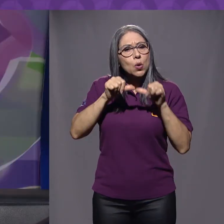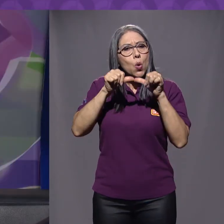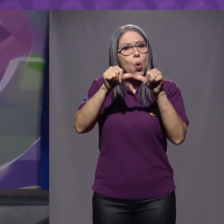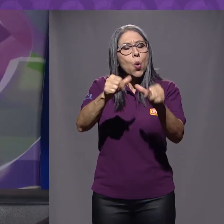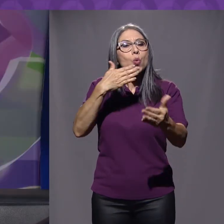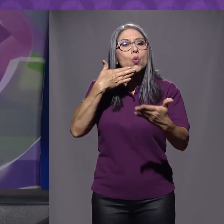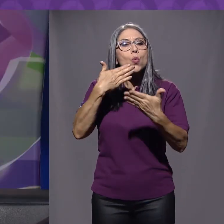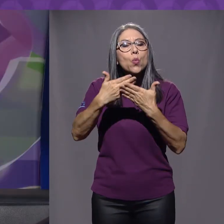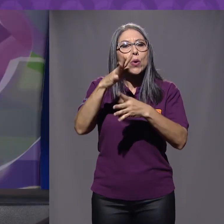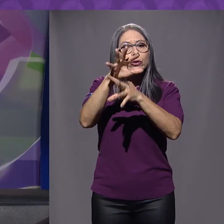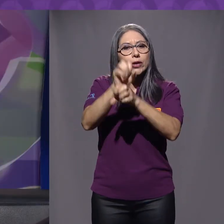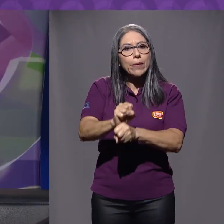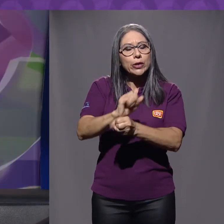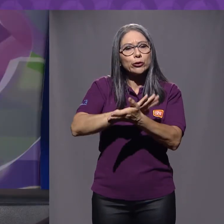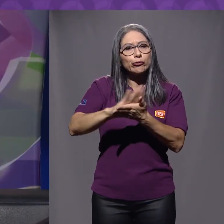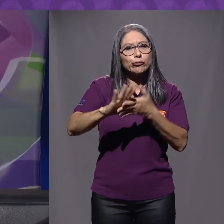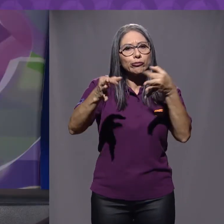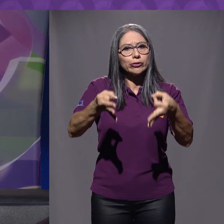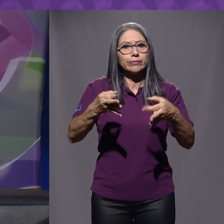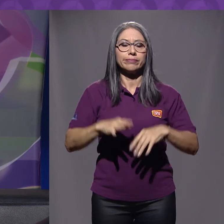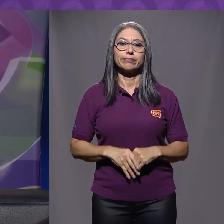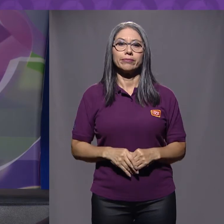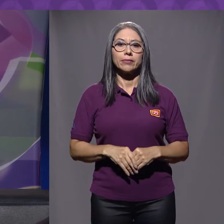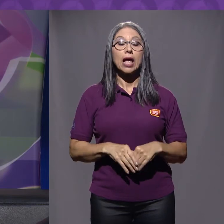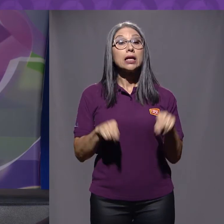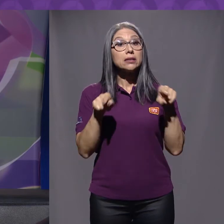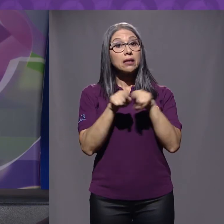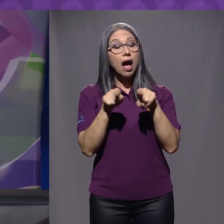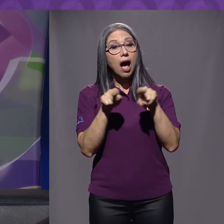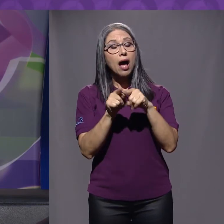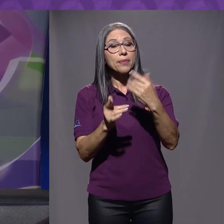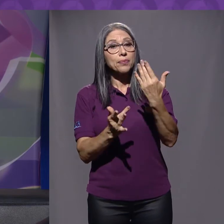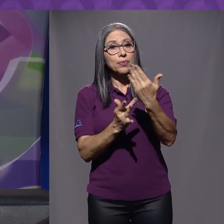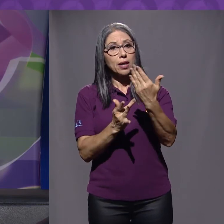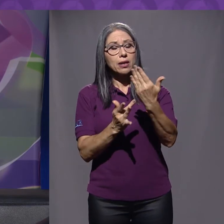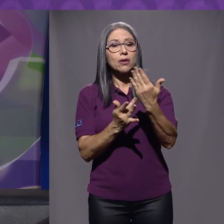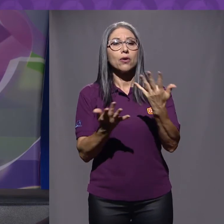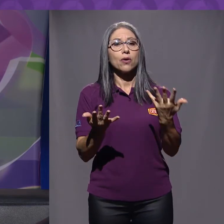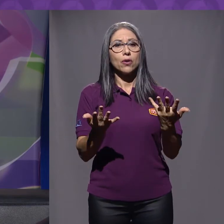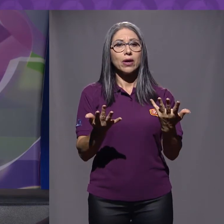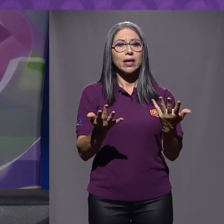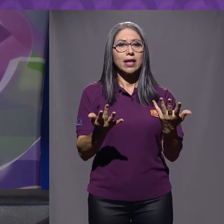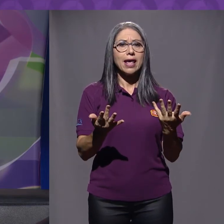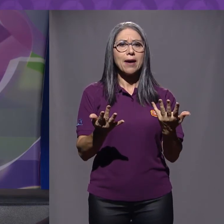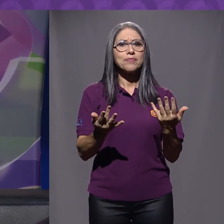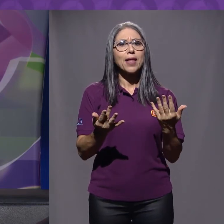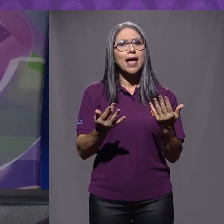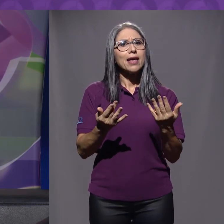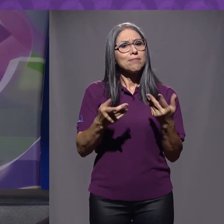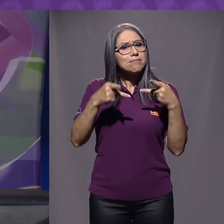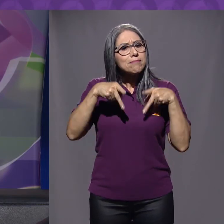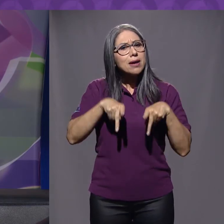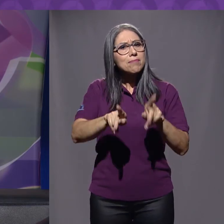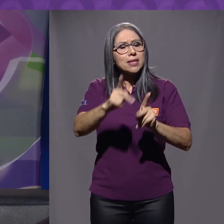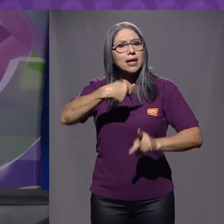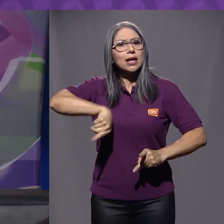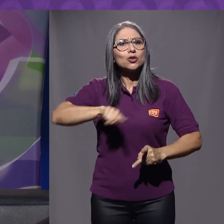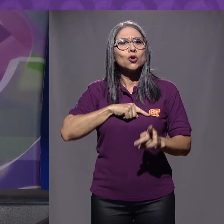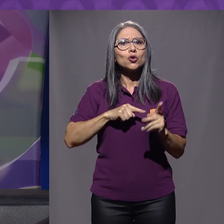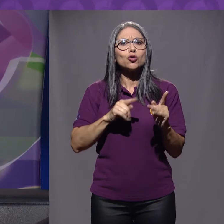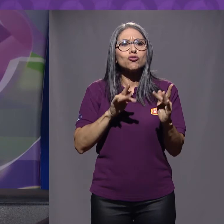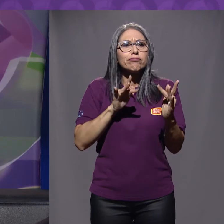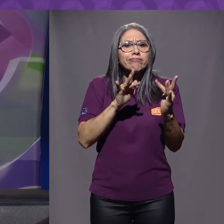bueno, este otro que estábamos hablando, yo creo que la tecnología ahora nos tiene que permitir acercarnos